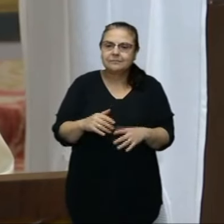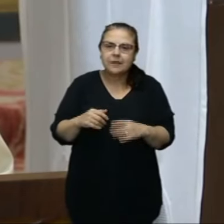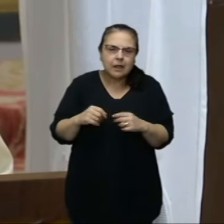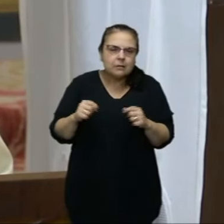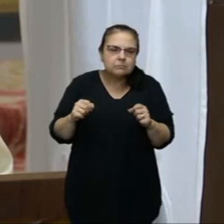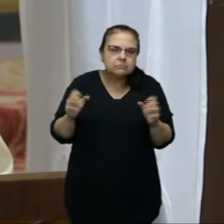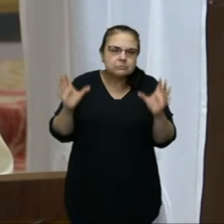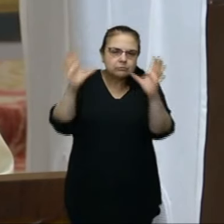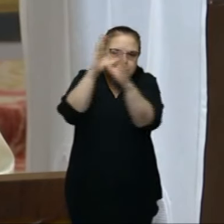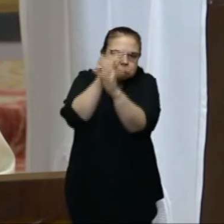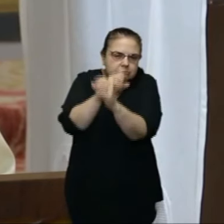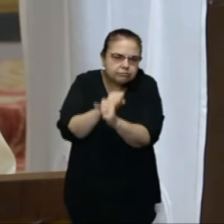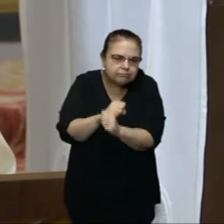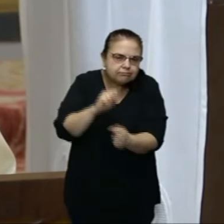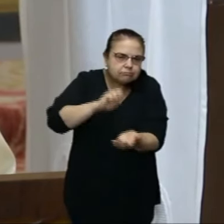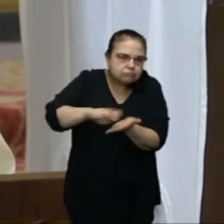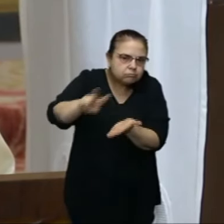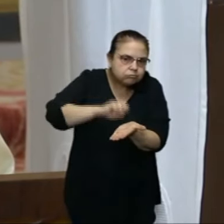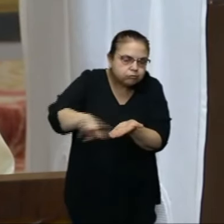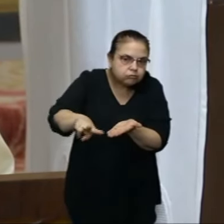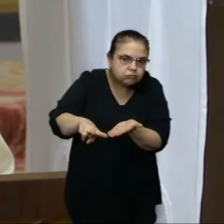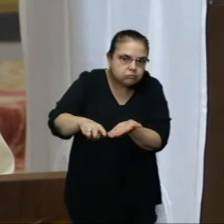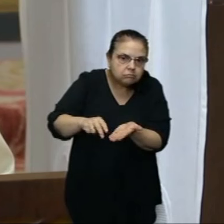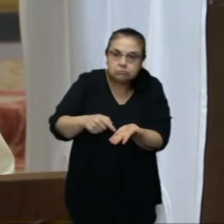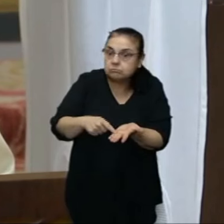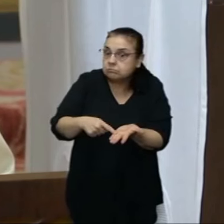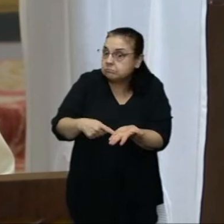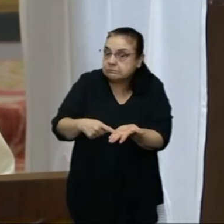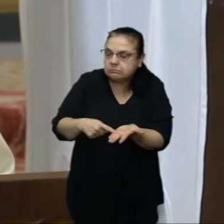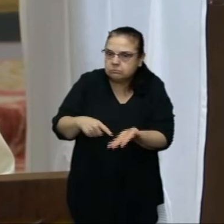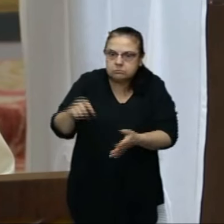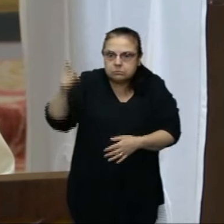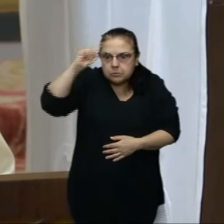que no sepamos dónde estamos.